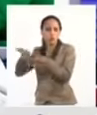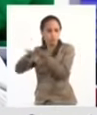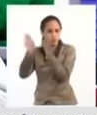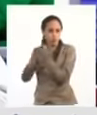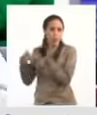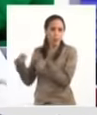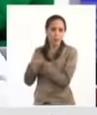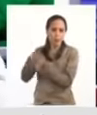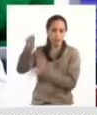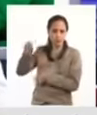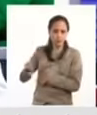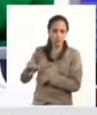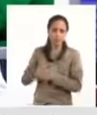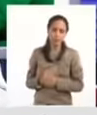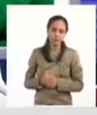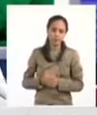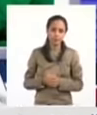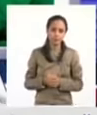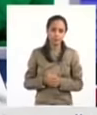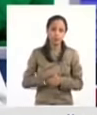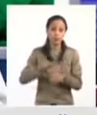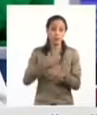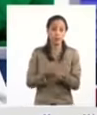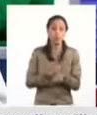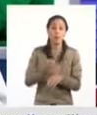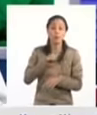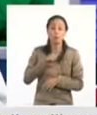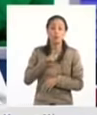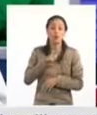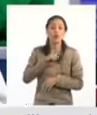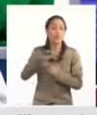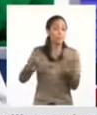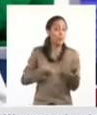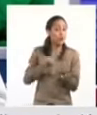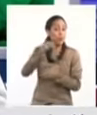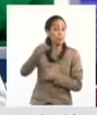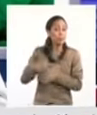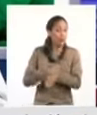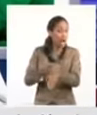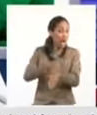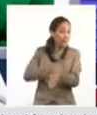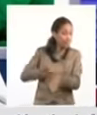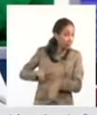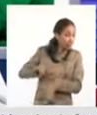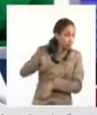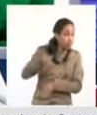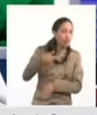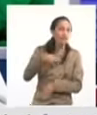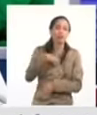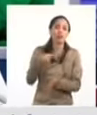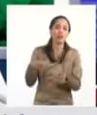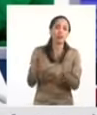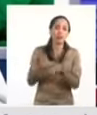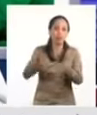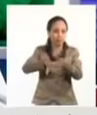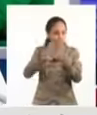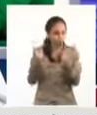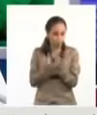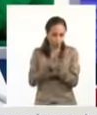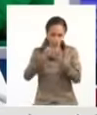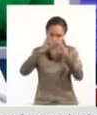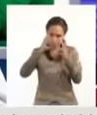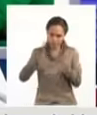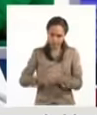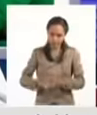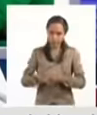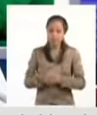la persona antes de salir debía de llevar comprado su paquete de aislamiento completo antes de irse. Ese aislamiento